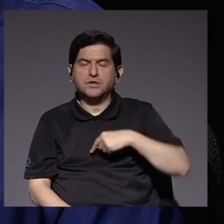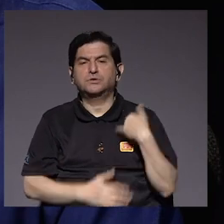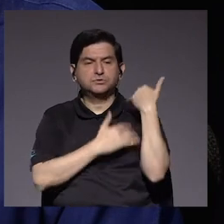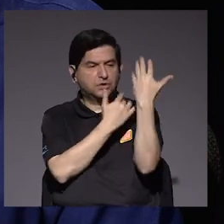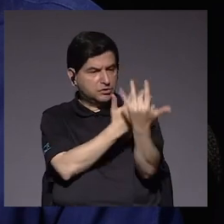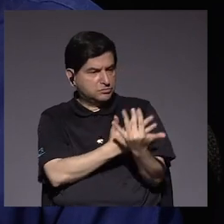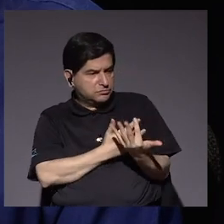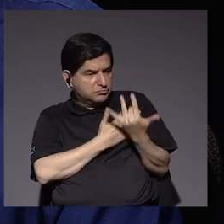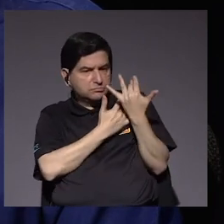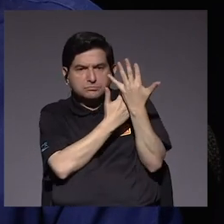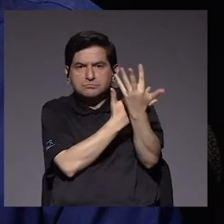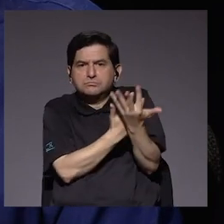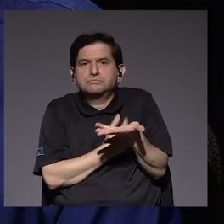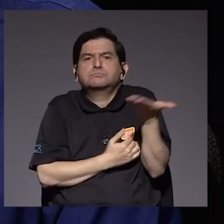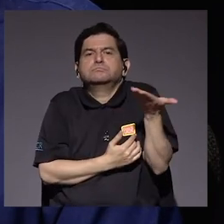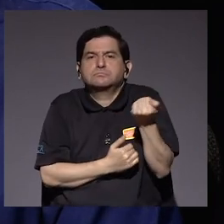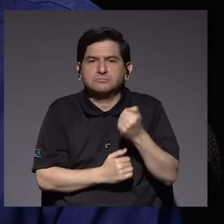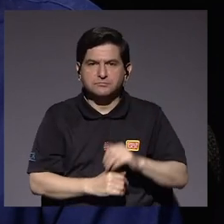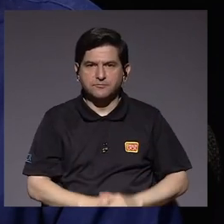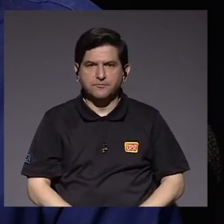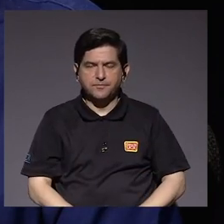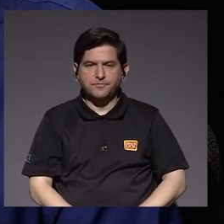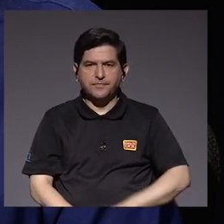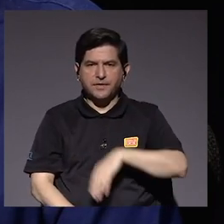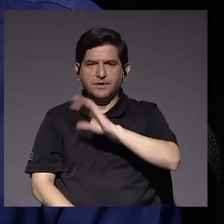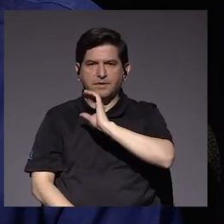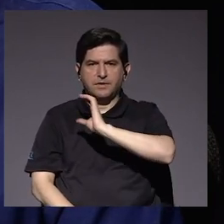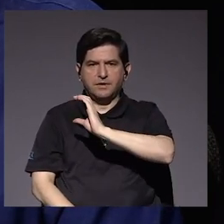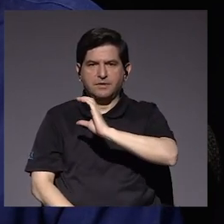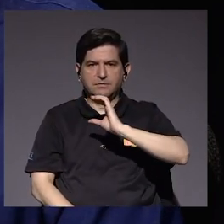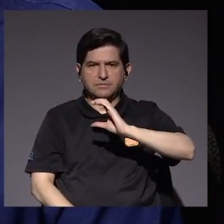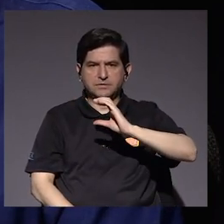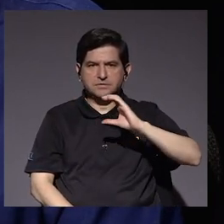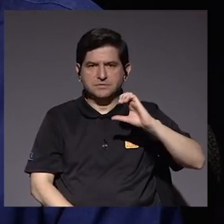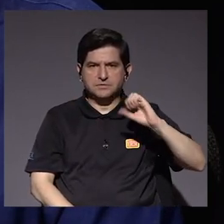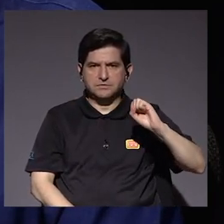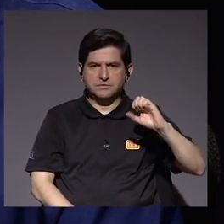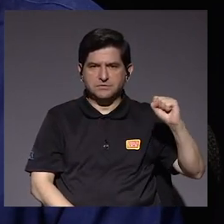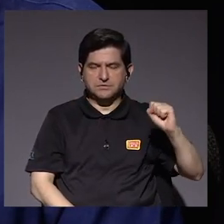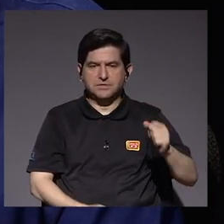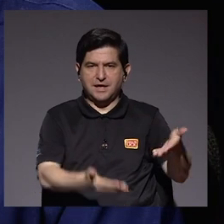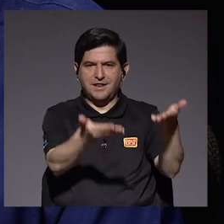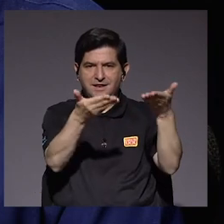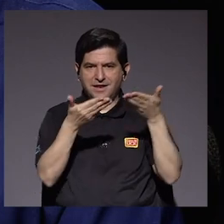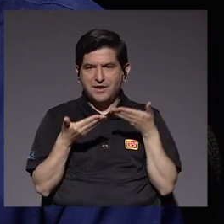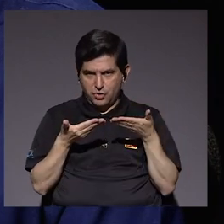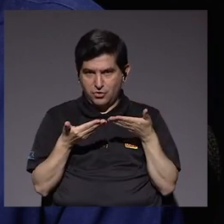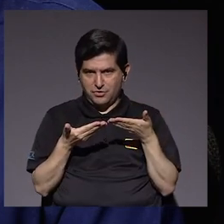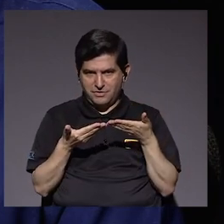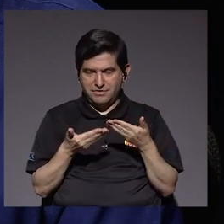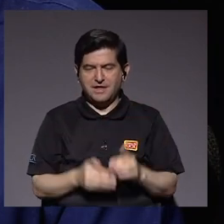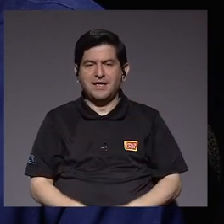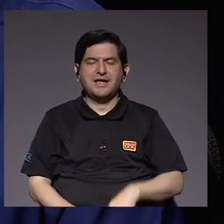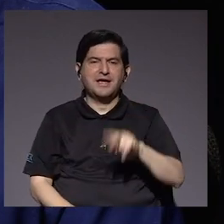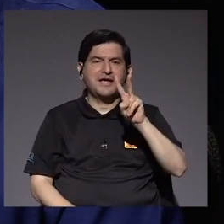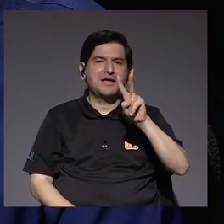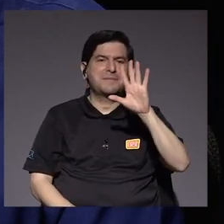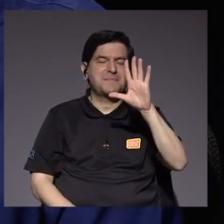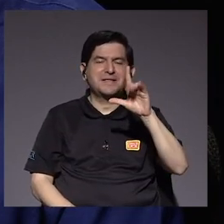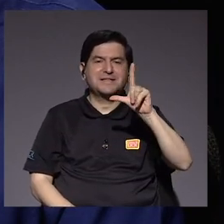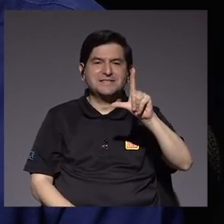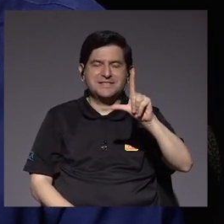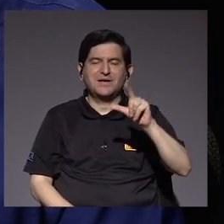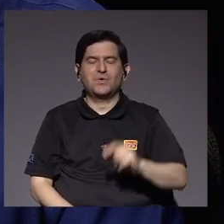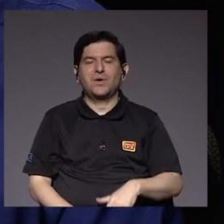esperando que la Caja Costarricense del Seguro Social nos suministre al menos